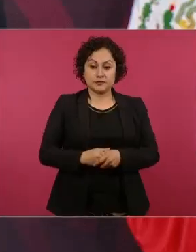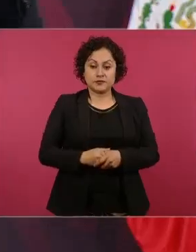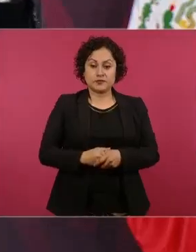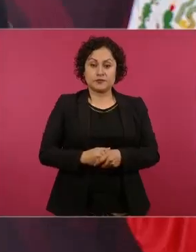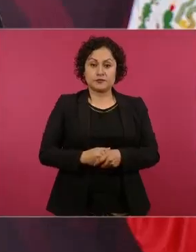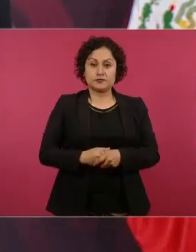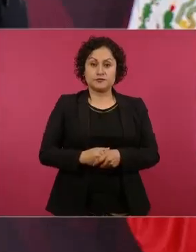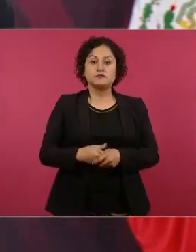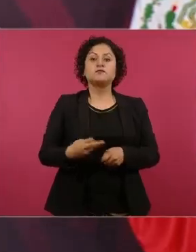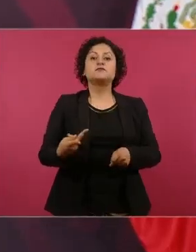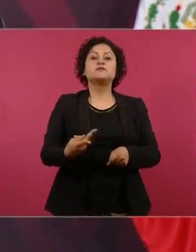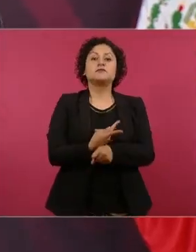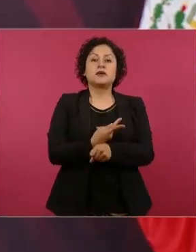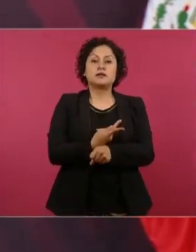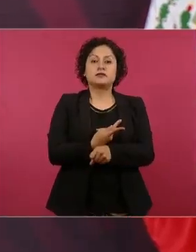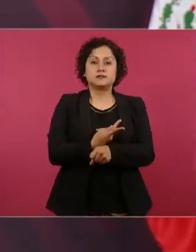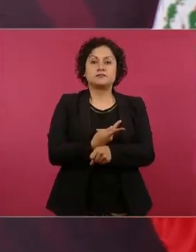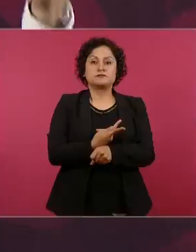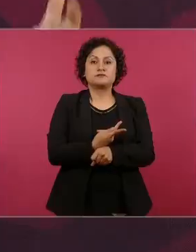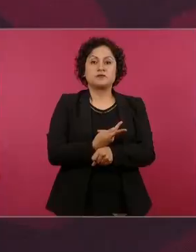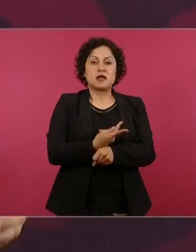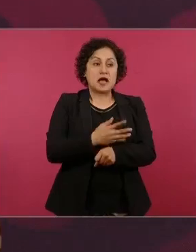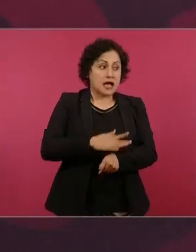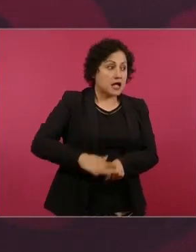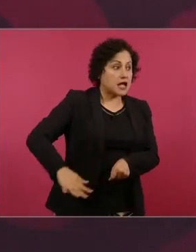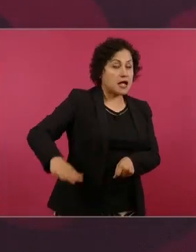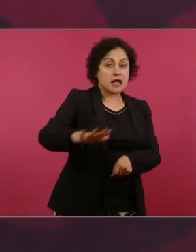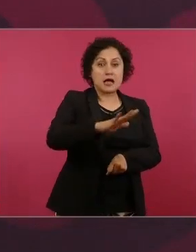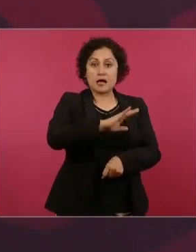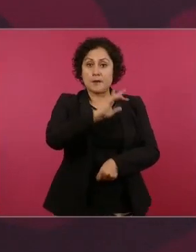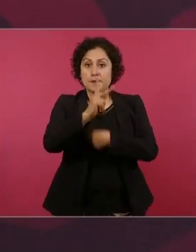Se saqueó al país